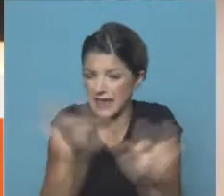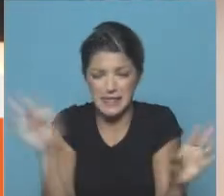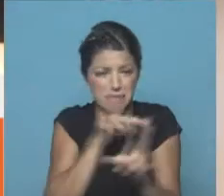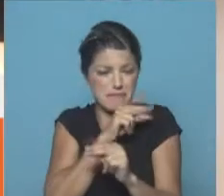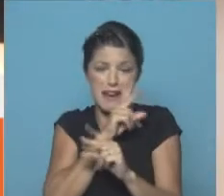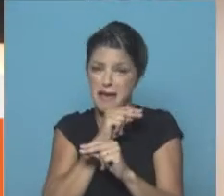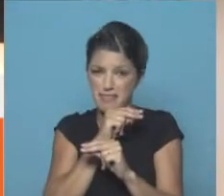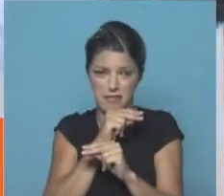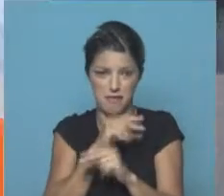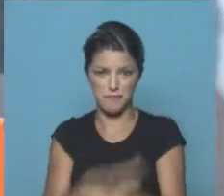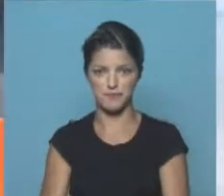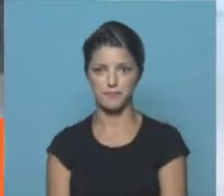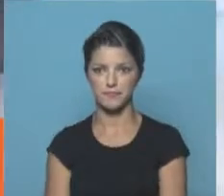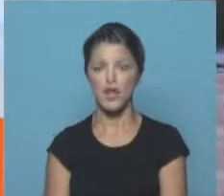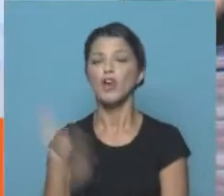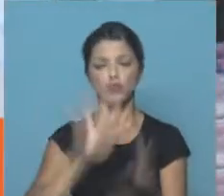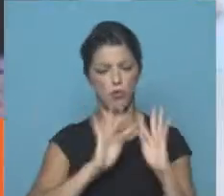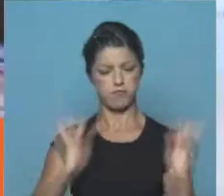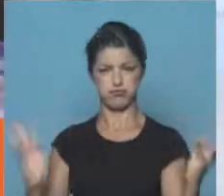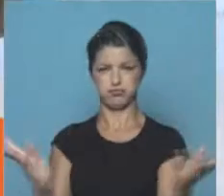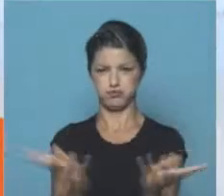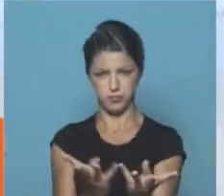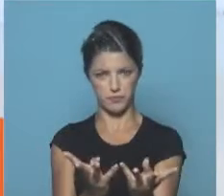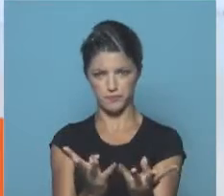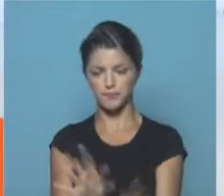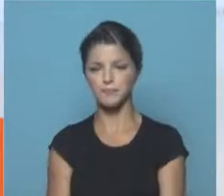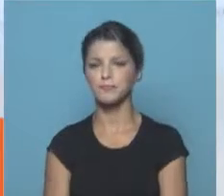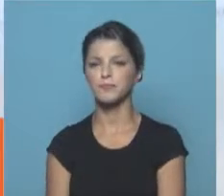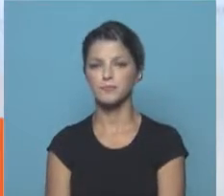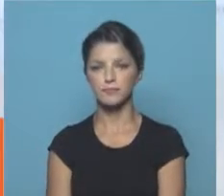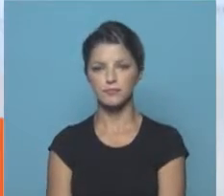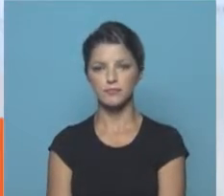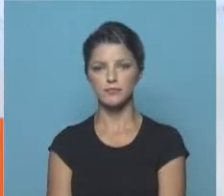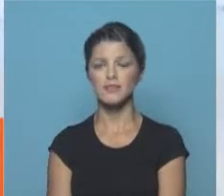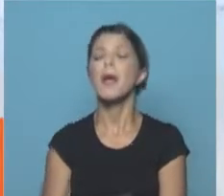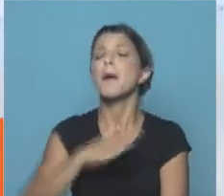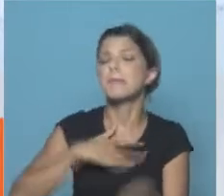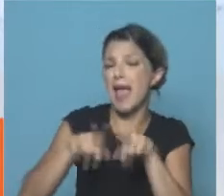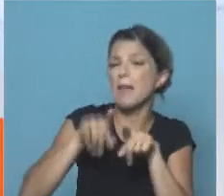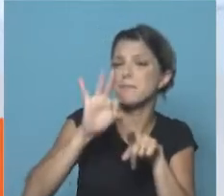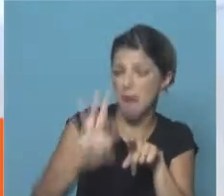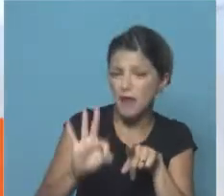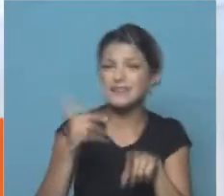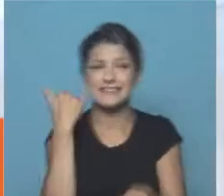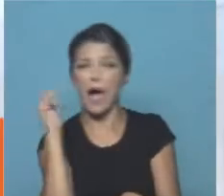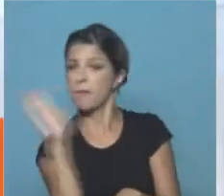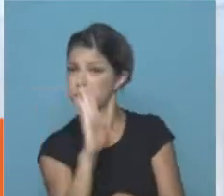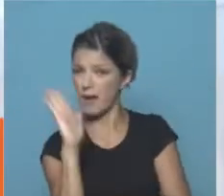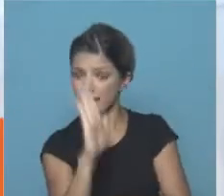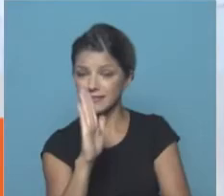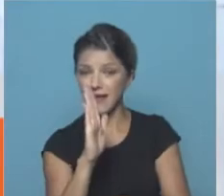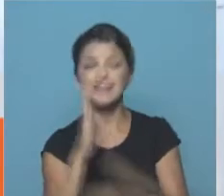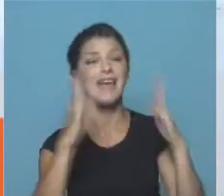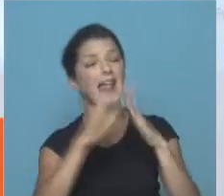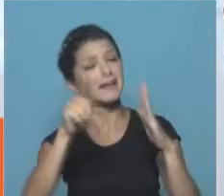Nada. Habían vallado todo nada más. A mi hermano Pablo lo amenazaron, entraron a la casa de